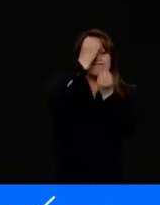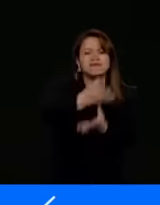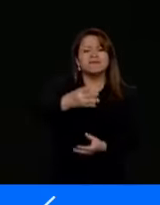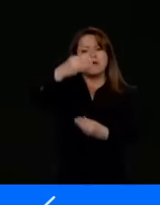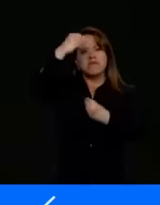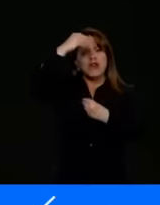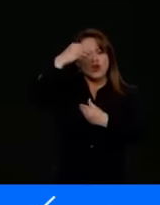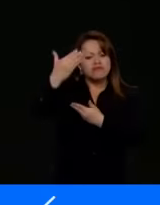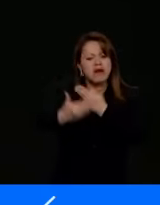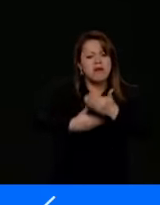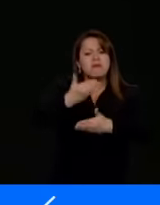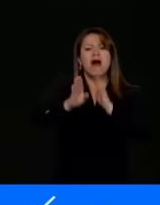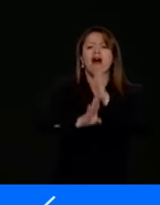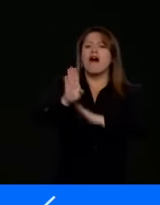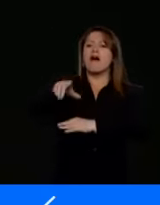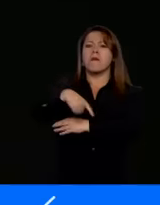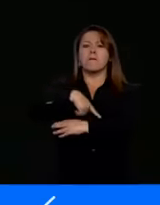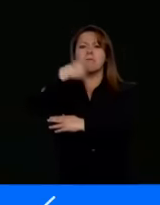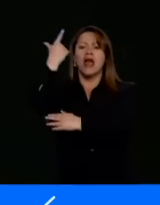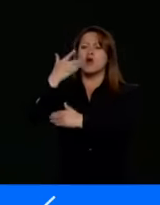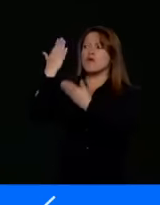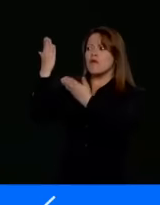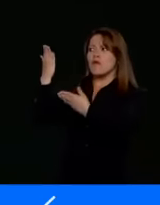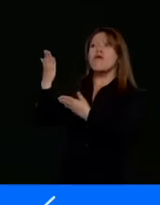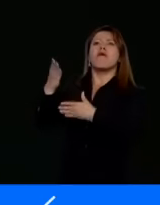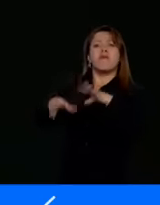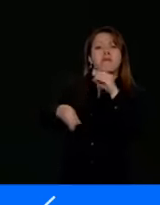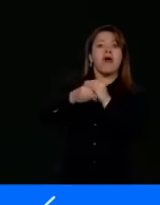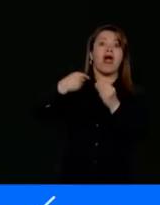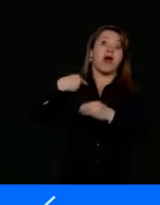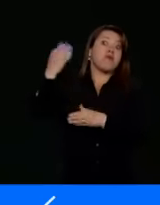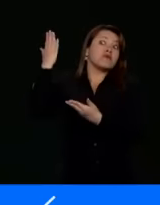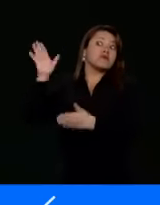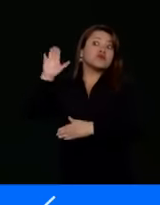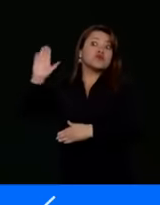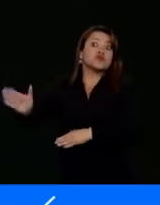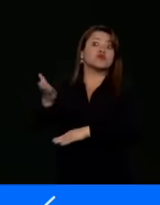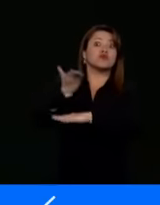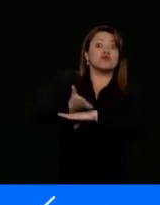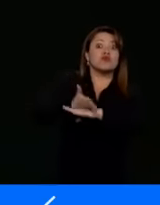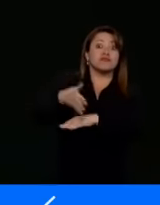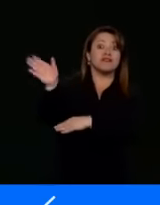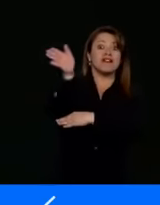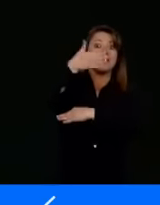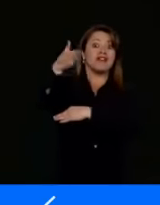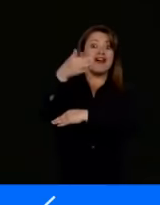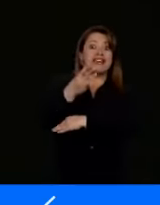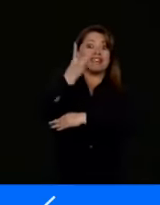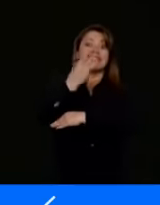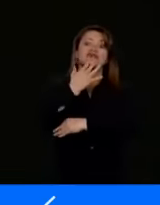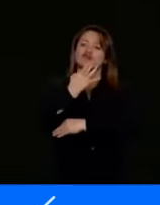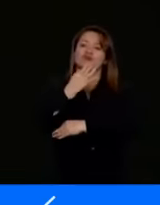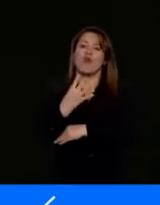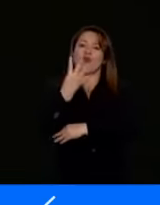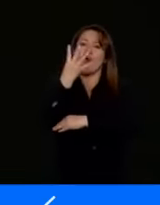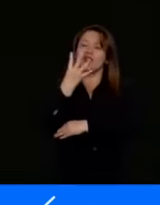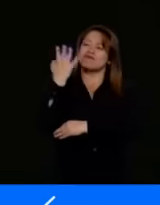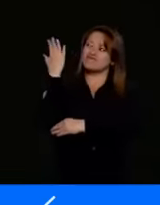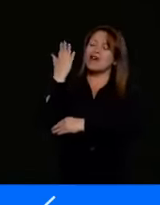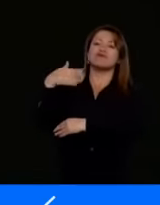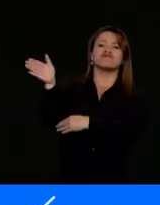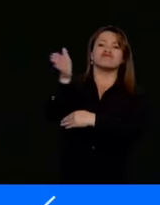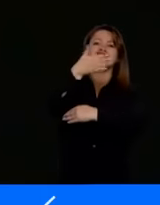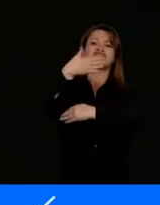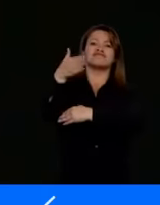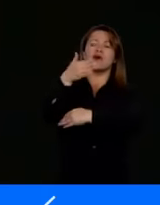estar representada en un pabellón. Y qué lindo que sea Colombia, esa reserva, ese ovario de vida para la humanidad, que estemos celebrando